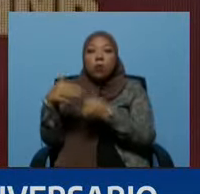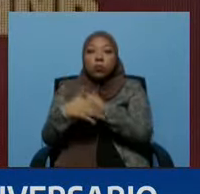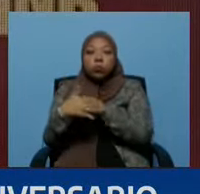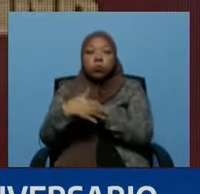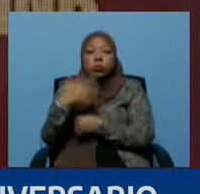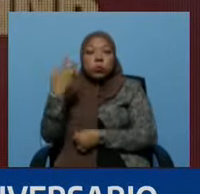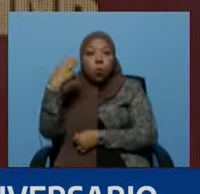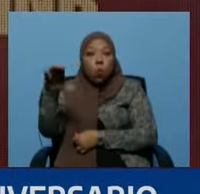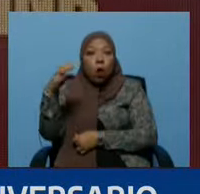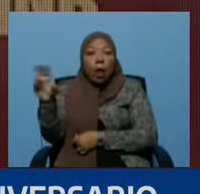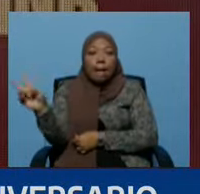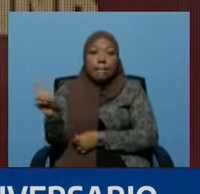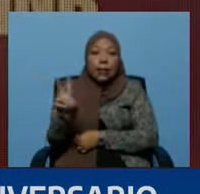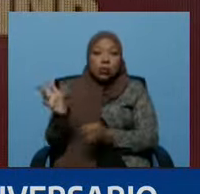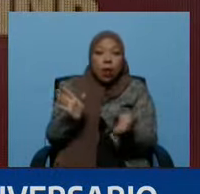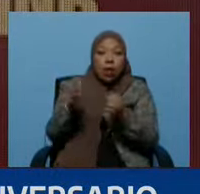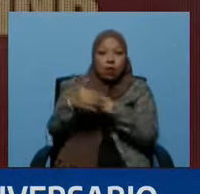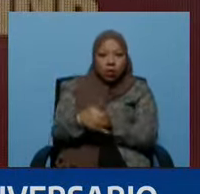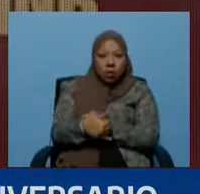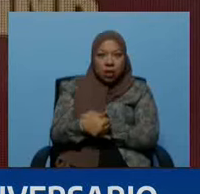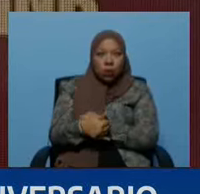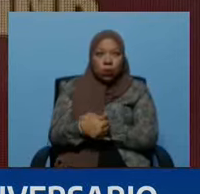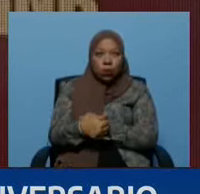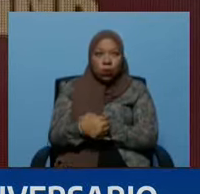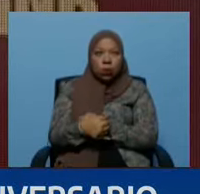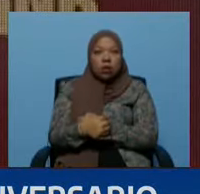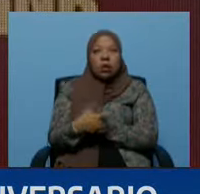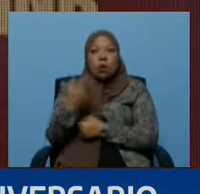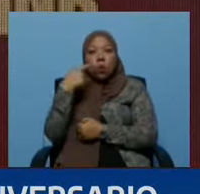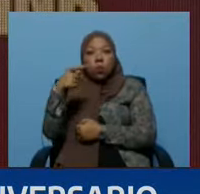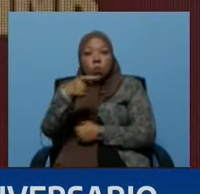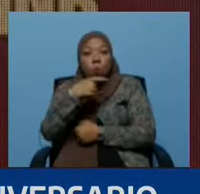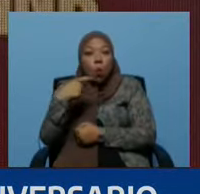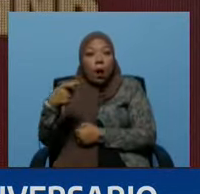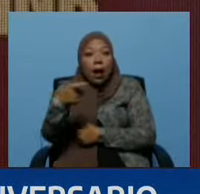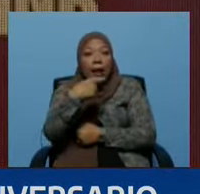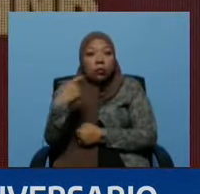aquí a Venezuela, y estamos cada vez más cerca de él.